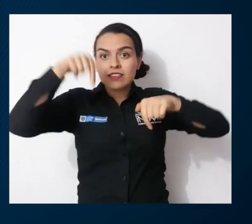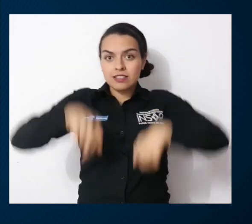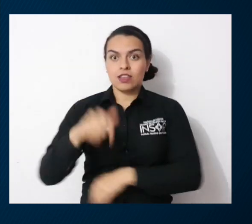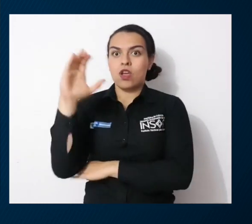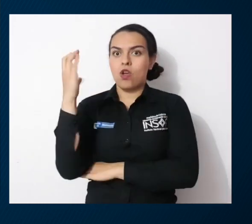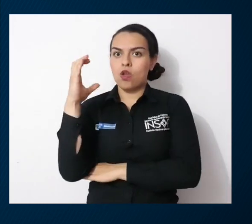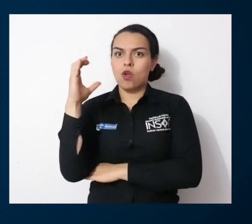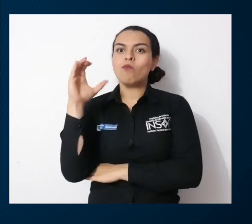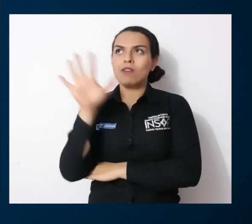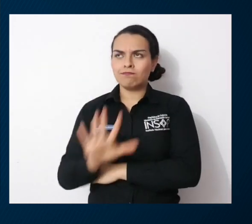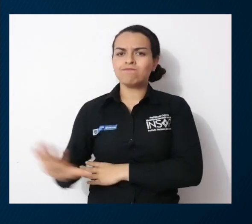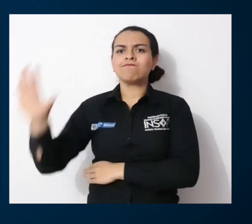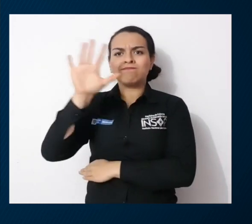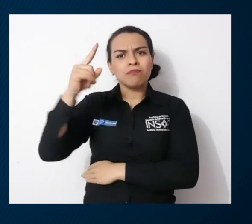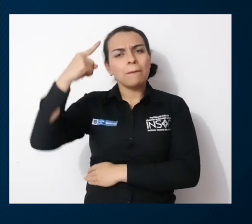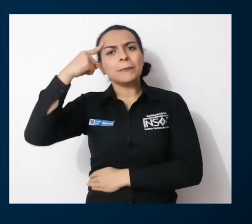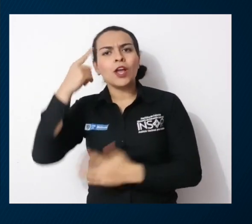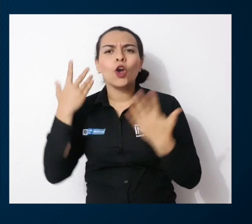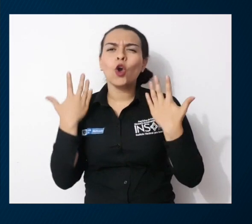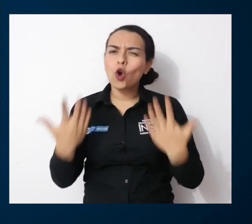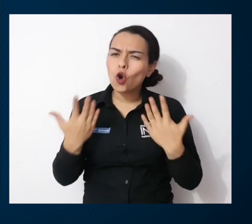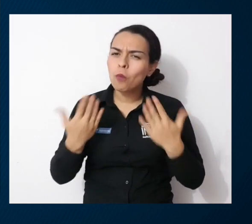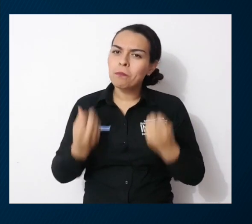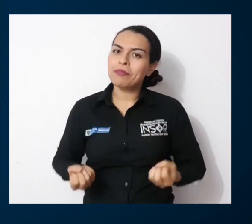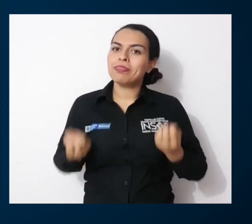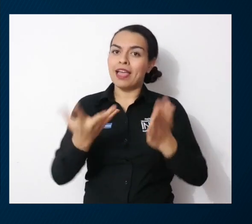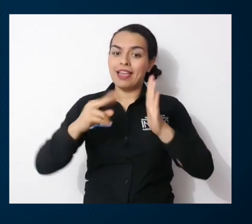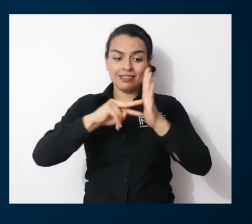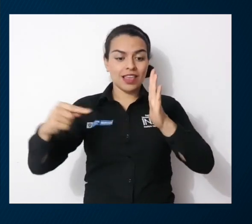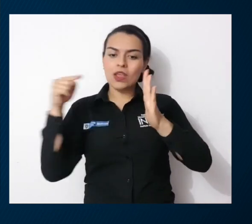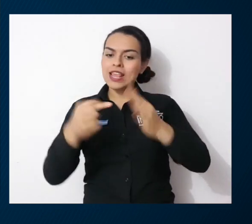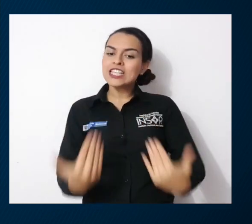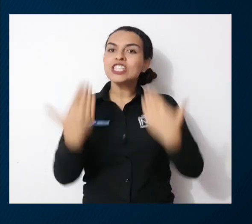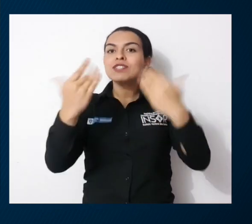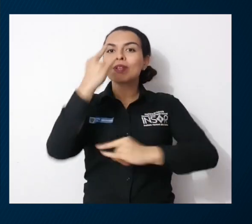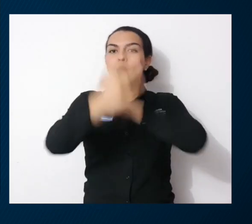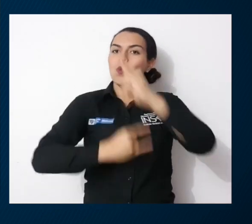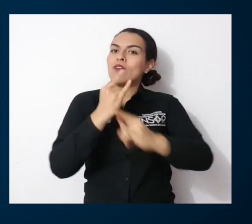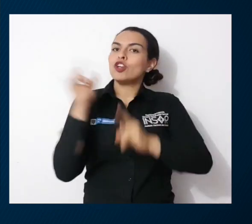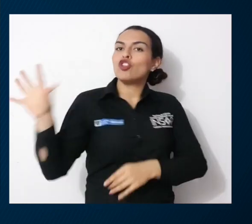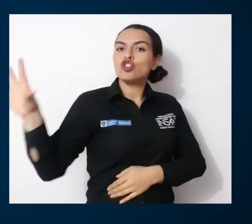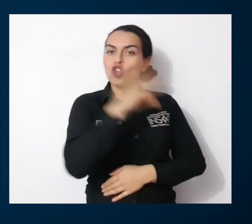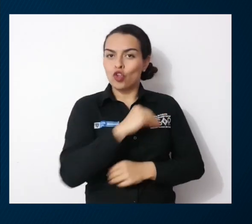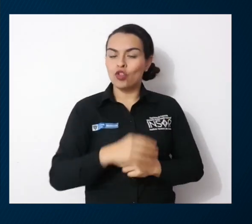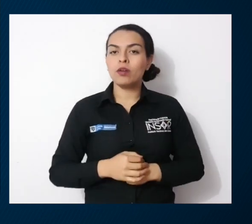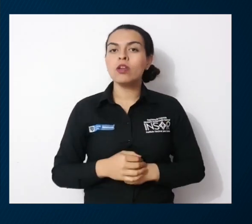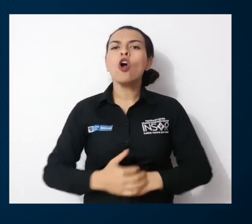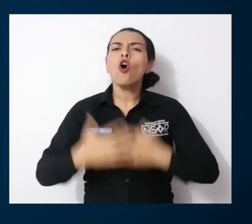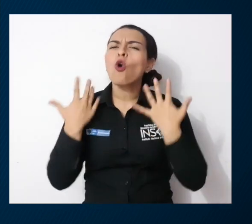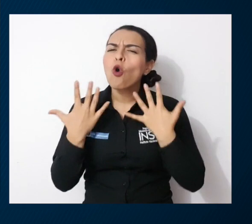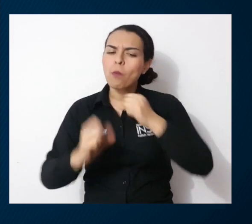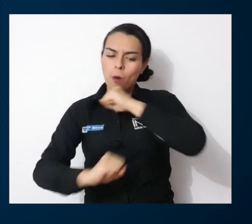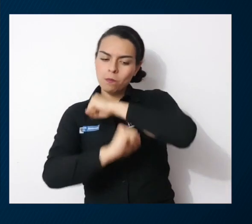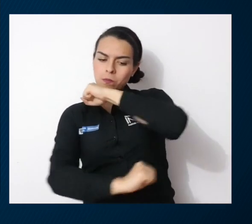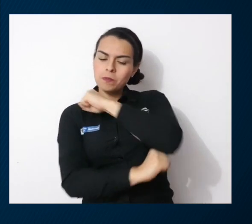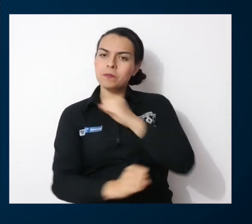pensar en cómo realmente universalizamos las tecnologías de la información y realmente fortalecemos los procesos